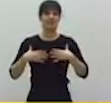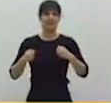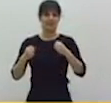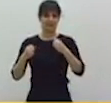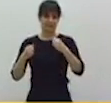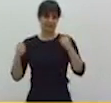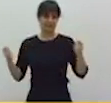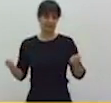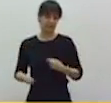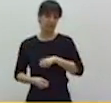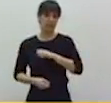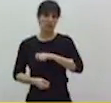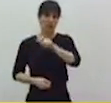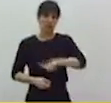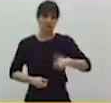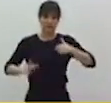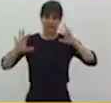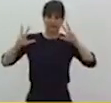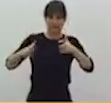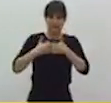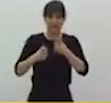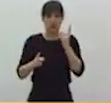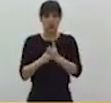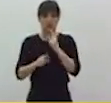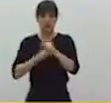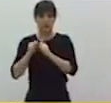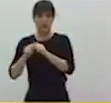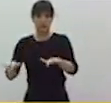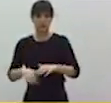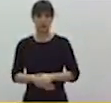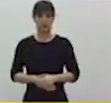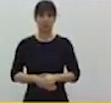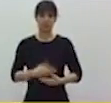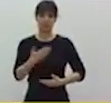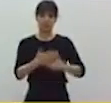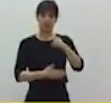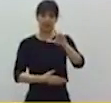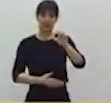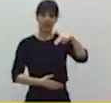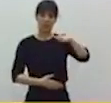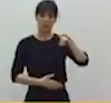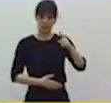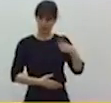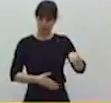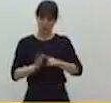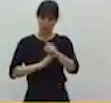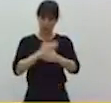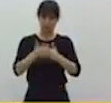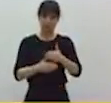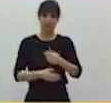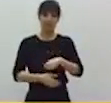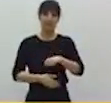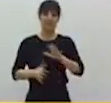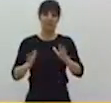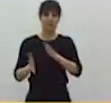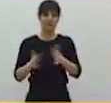virus. Por si leyó Le Monde, todos ellos periódicos denominados progresistas, el 10 de marzo, España se da cuenta con retraso de la magnitud de la